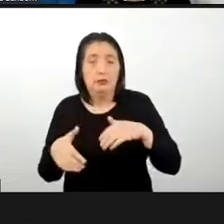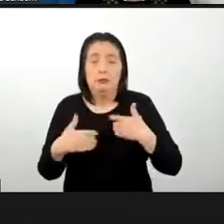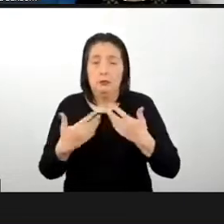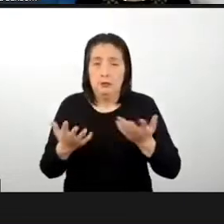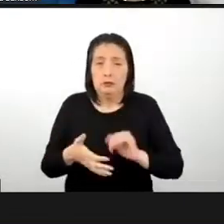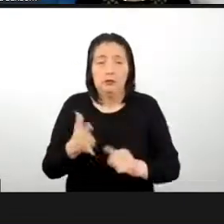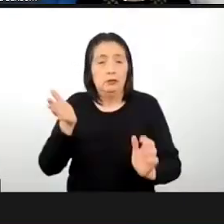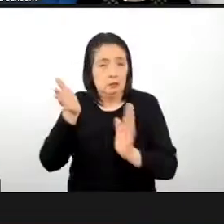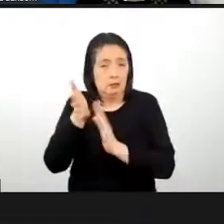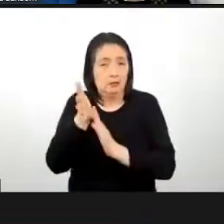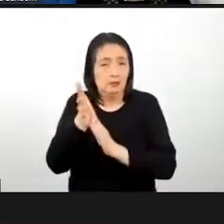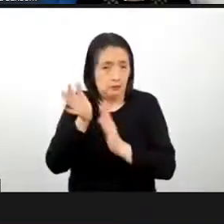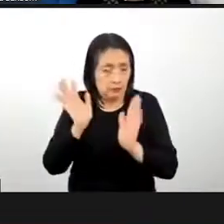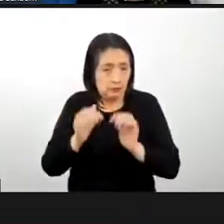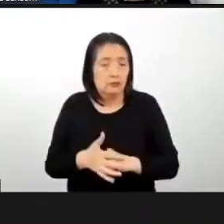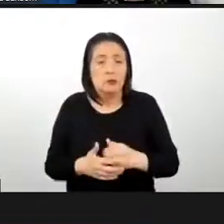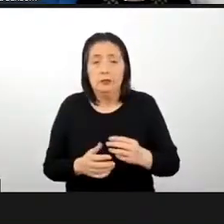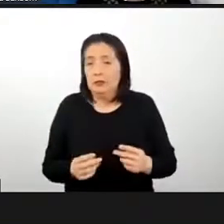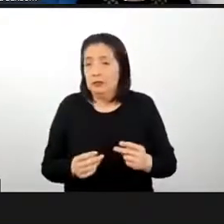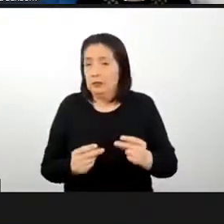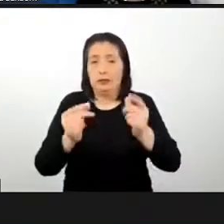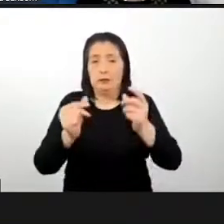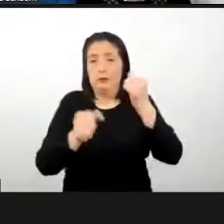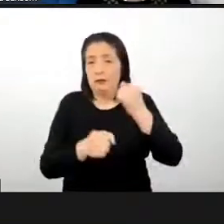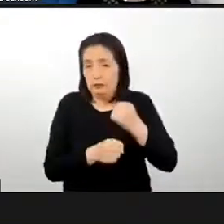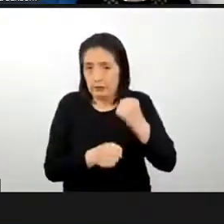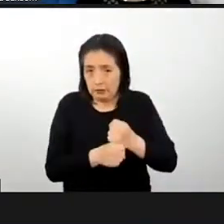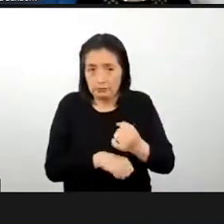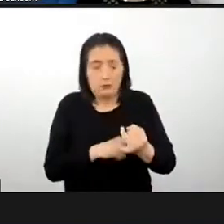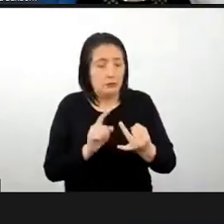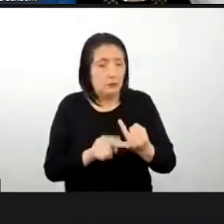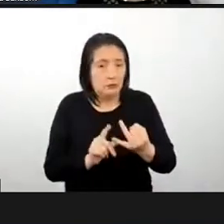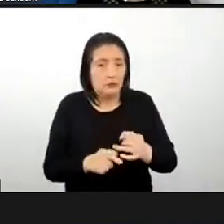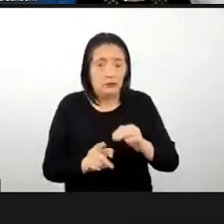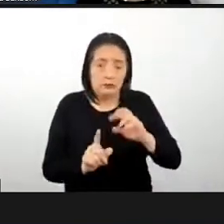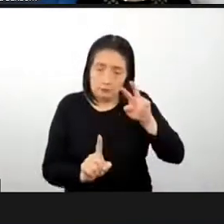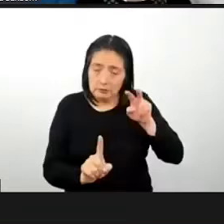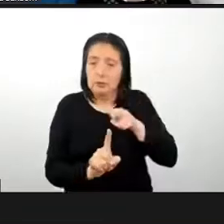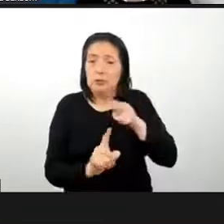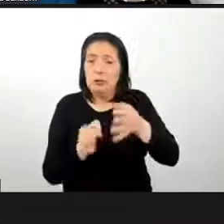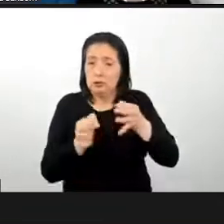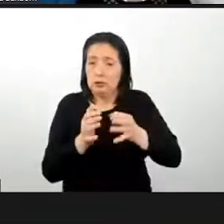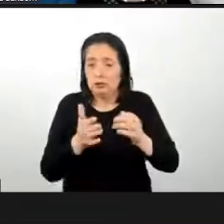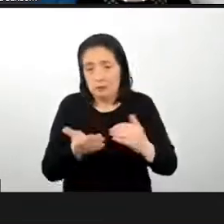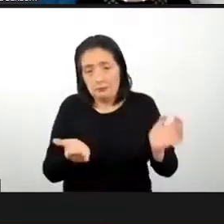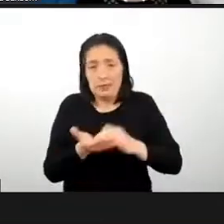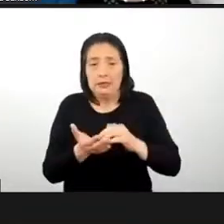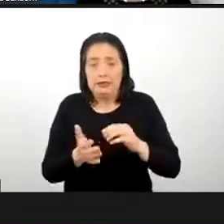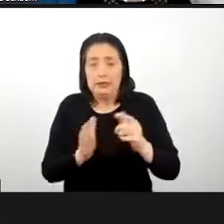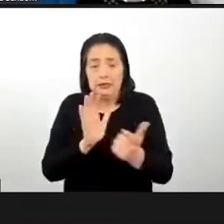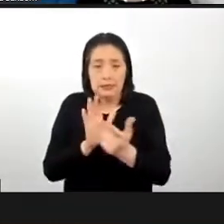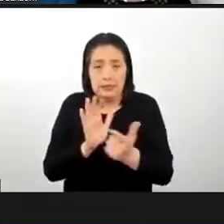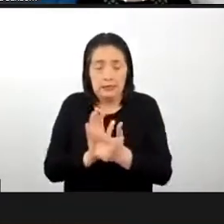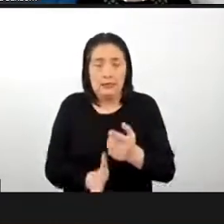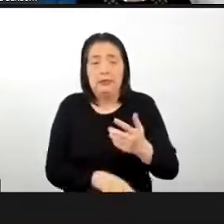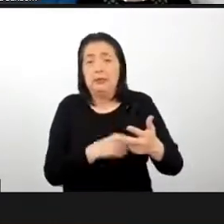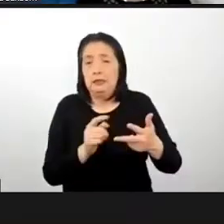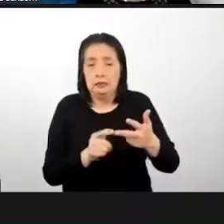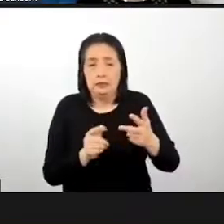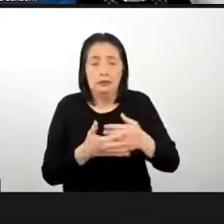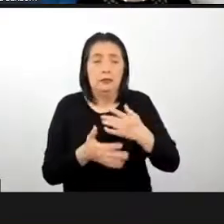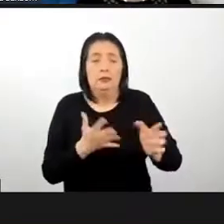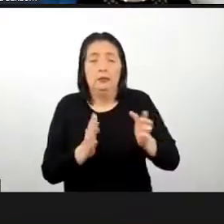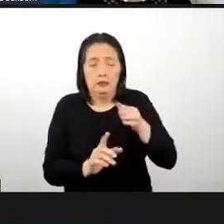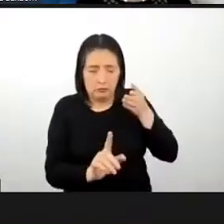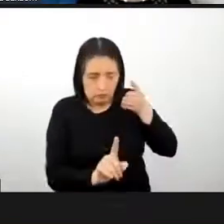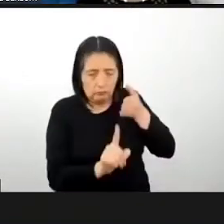las defensorías del pueblo. Rapidez en la actuación, visión de justicia más allá de la ley y ataque a los